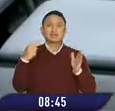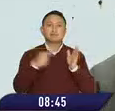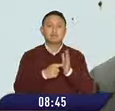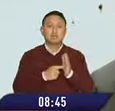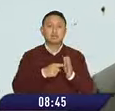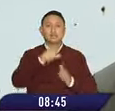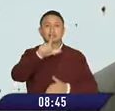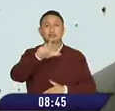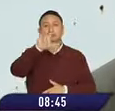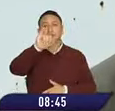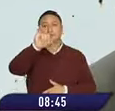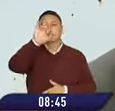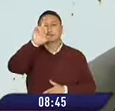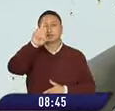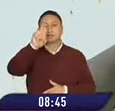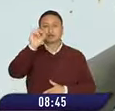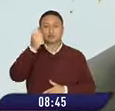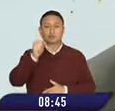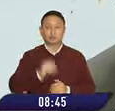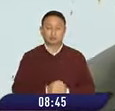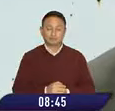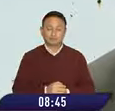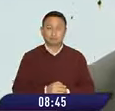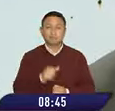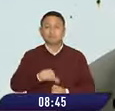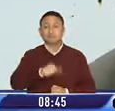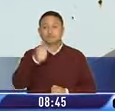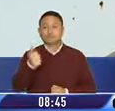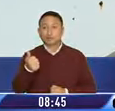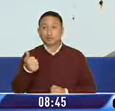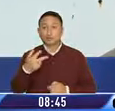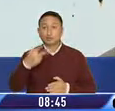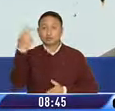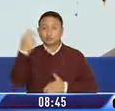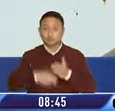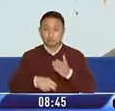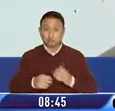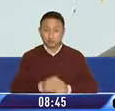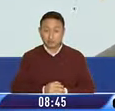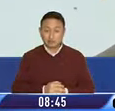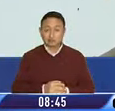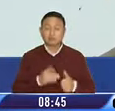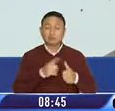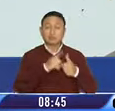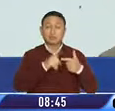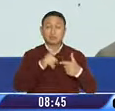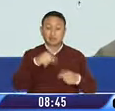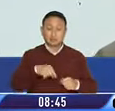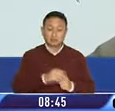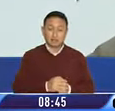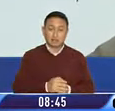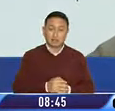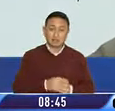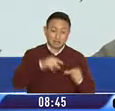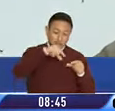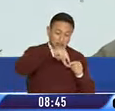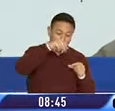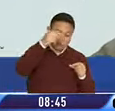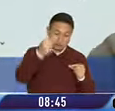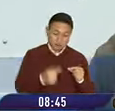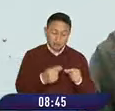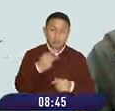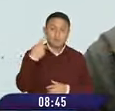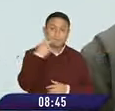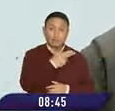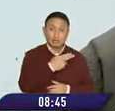artesanal. Existiría otra tipología penal, que en este caso sería la falsificación de documentos,